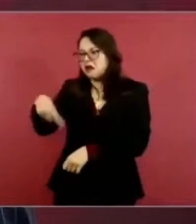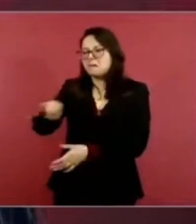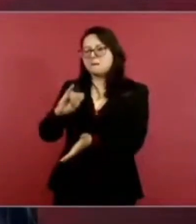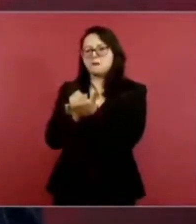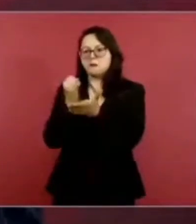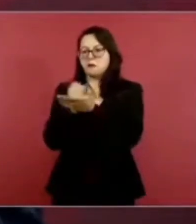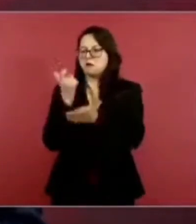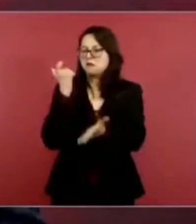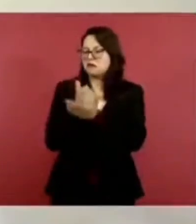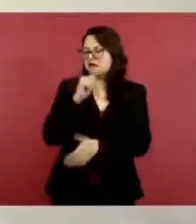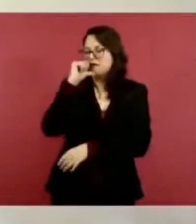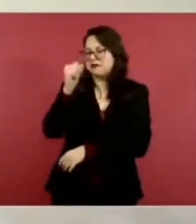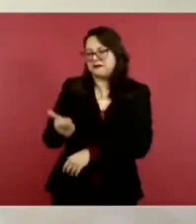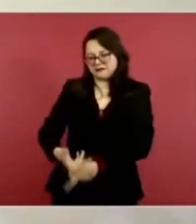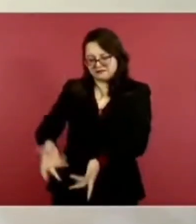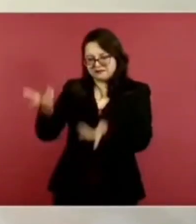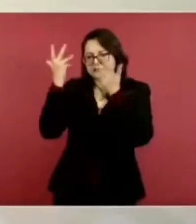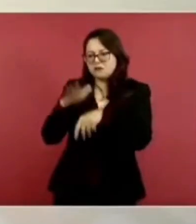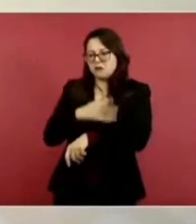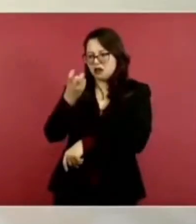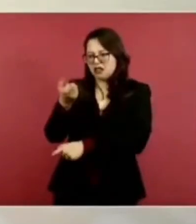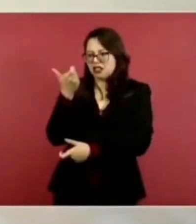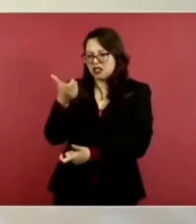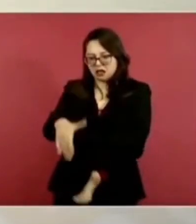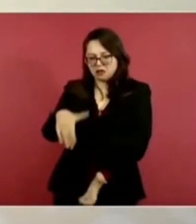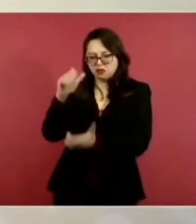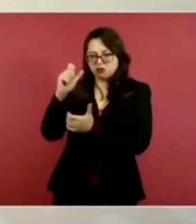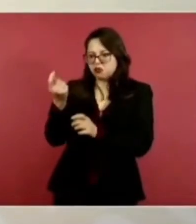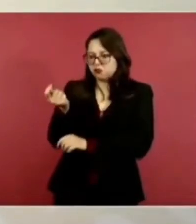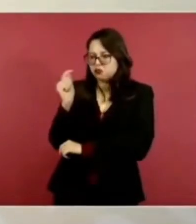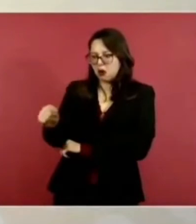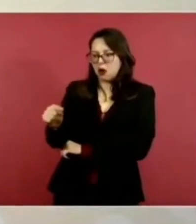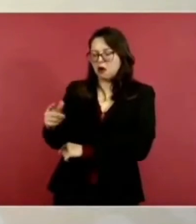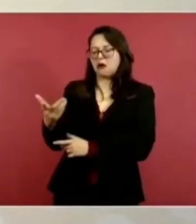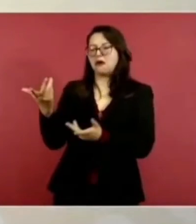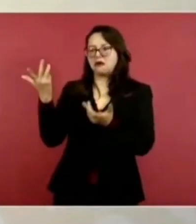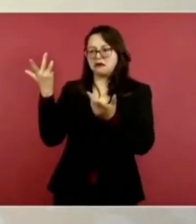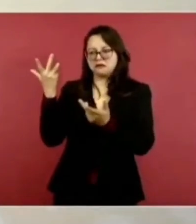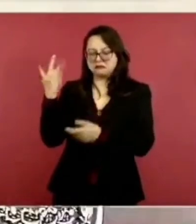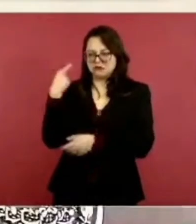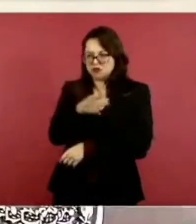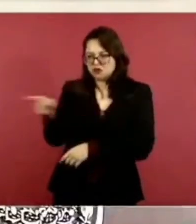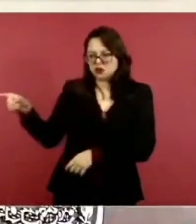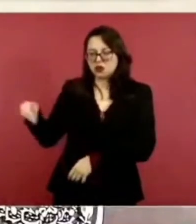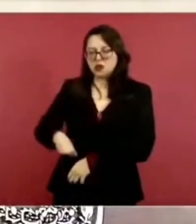Fox que regrese lo de antes